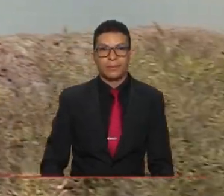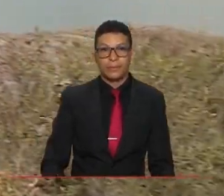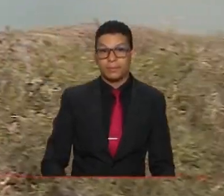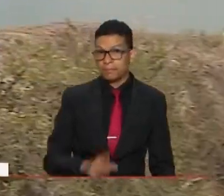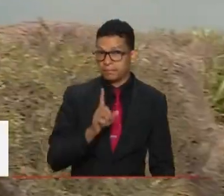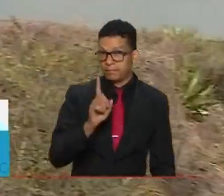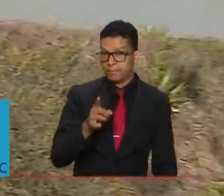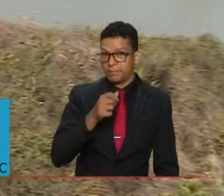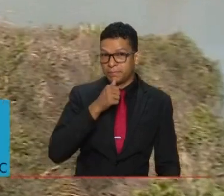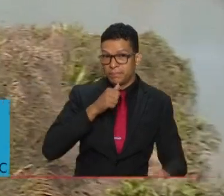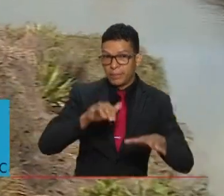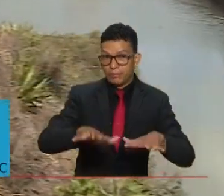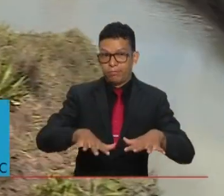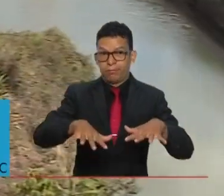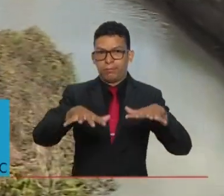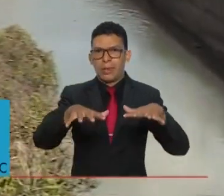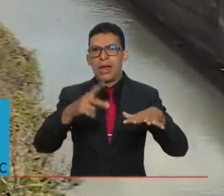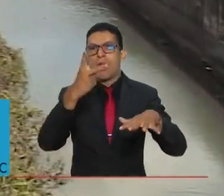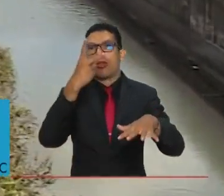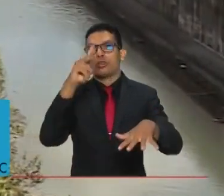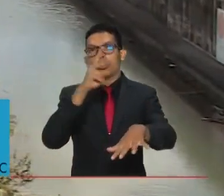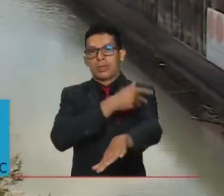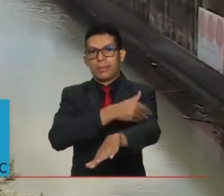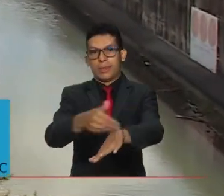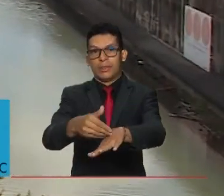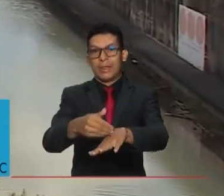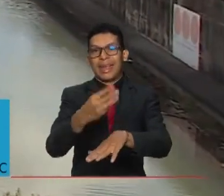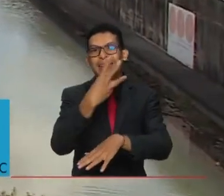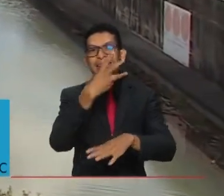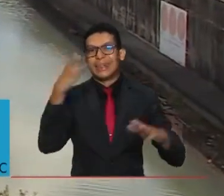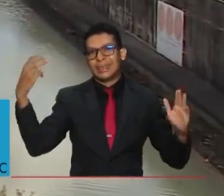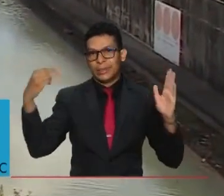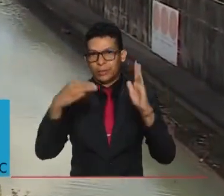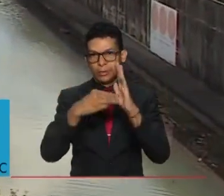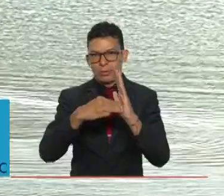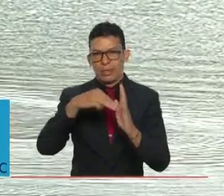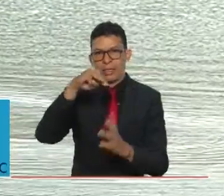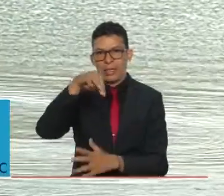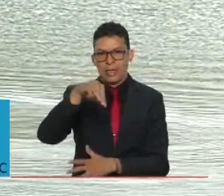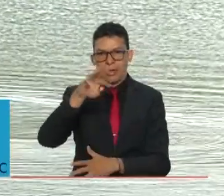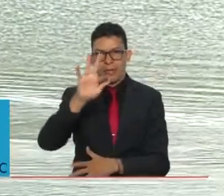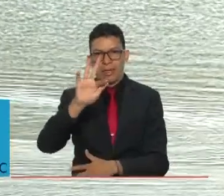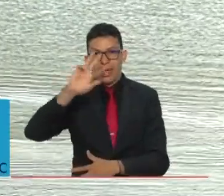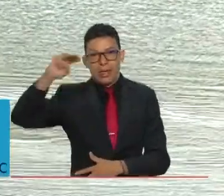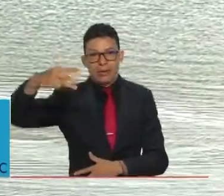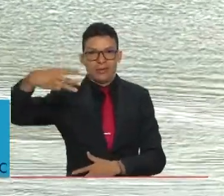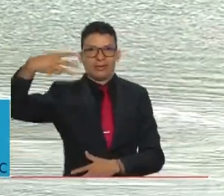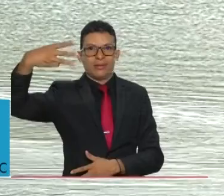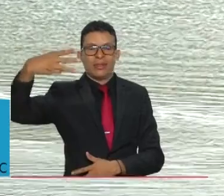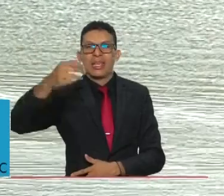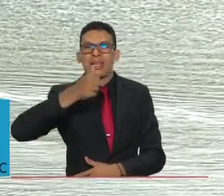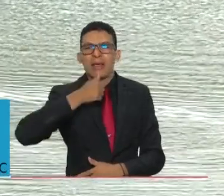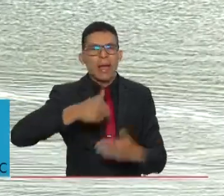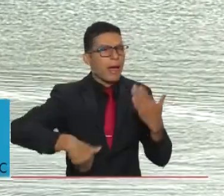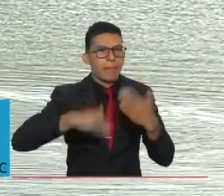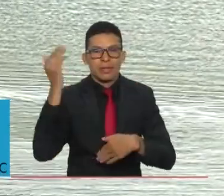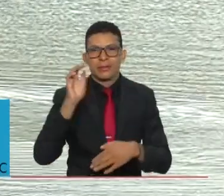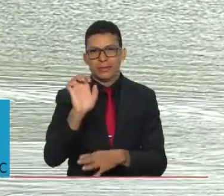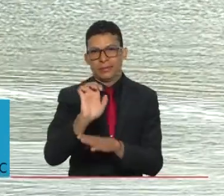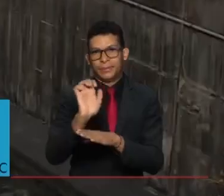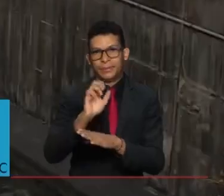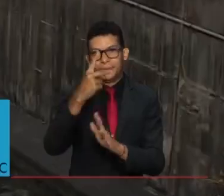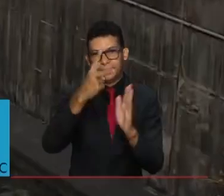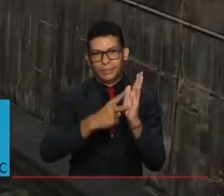Este embalse, que almacena 12.300.000 metros cúbicos de agua, entró en operación en enero de